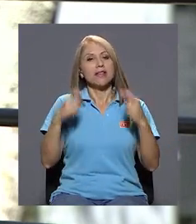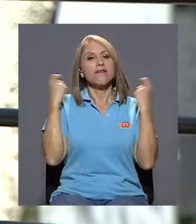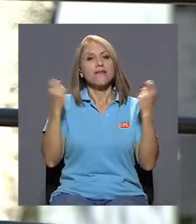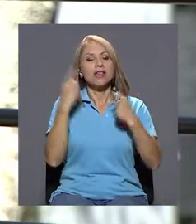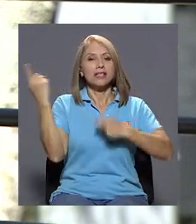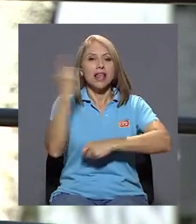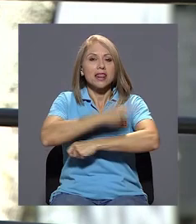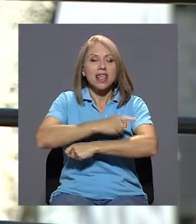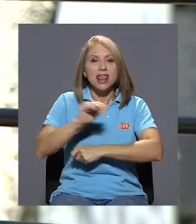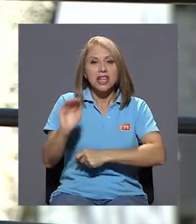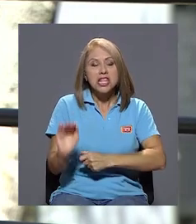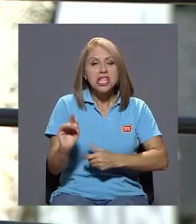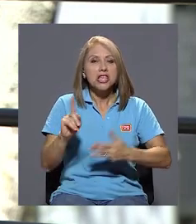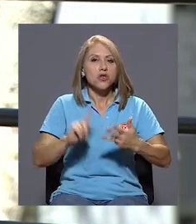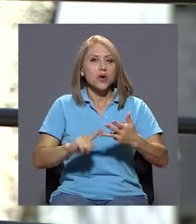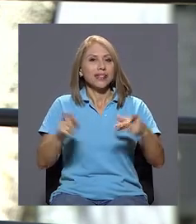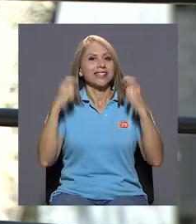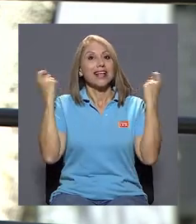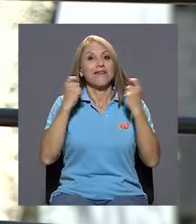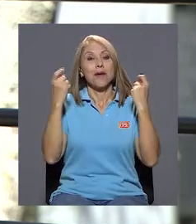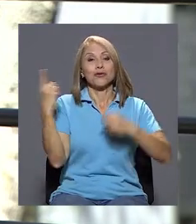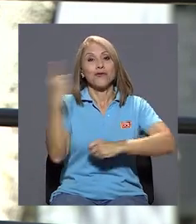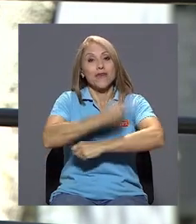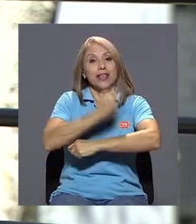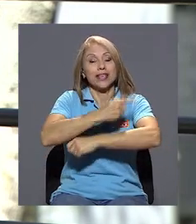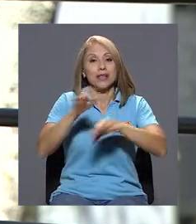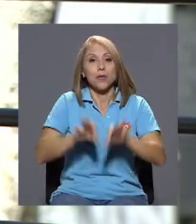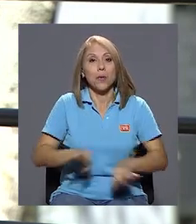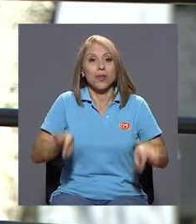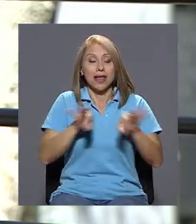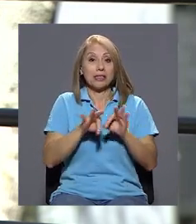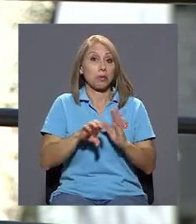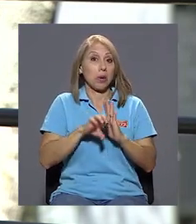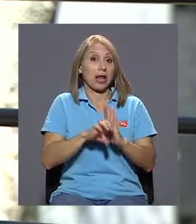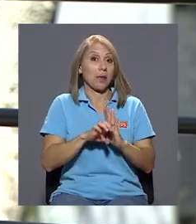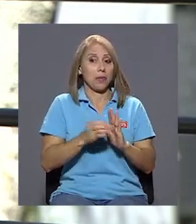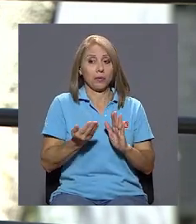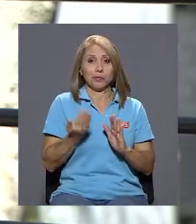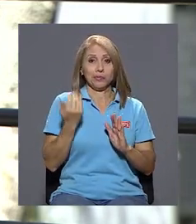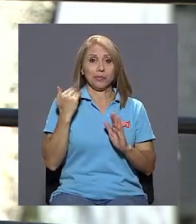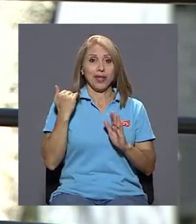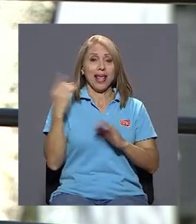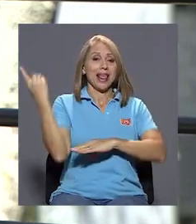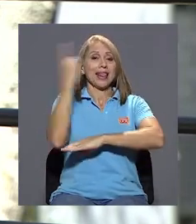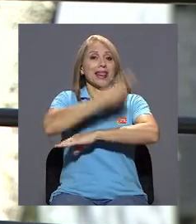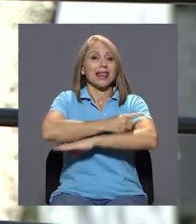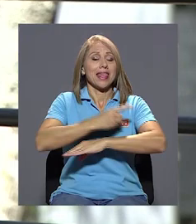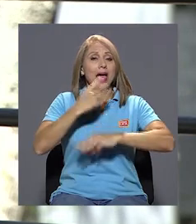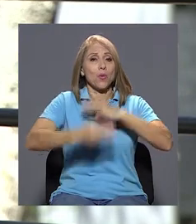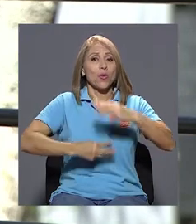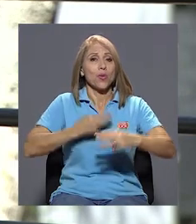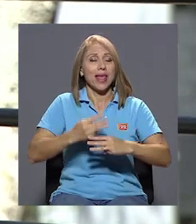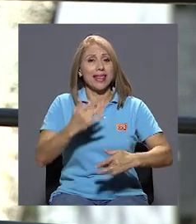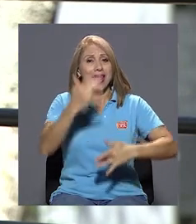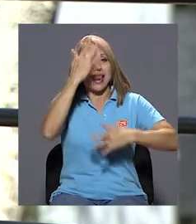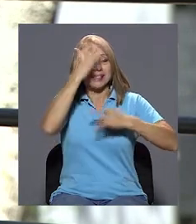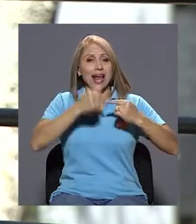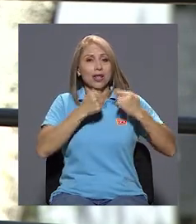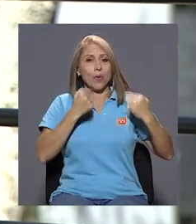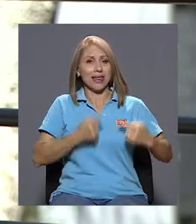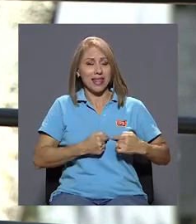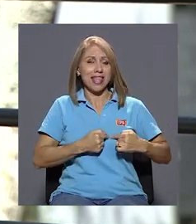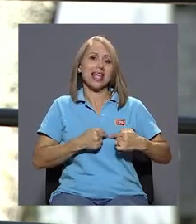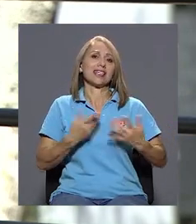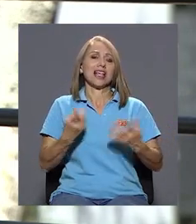niño, celebramos todas las fechas importantes, como ahora que viene, pasó el Día Mundial de las Cardiopatías Congénitas, el Día del